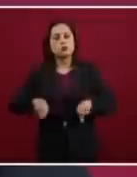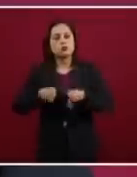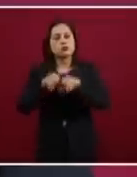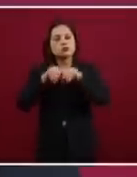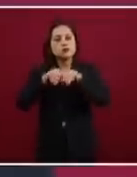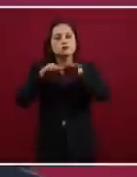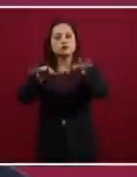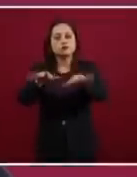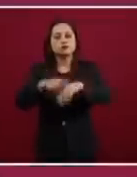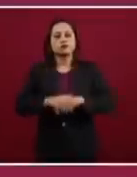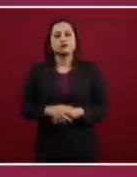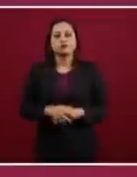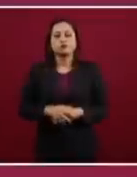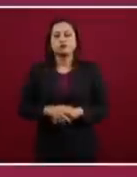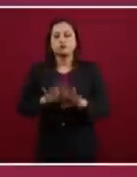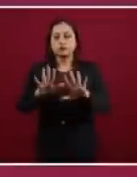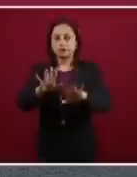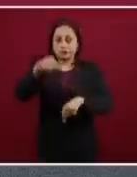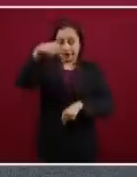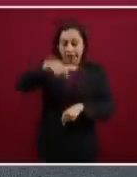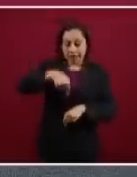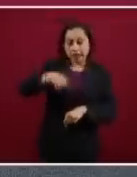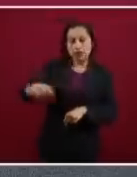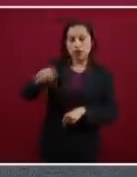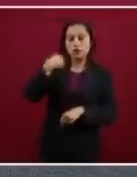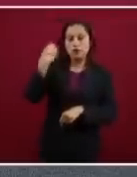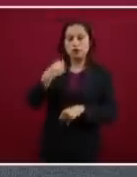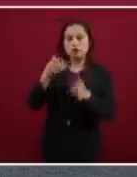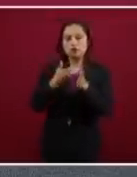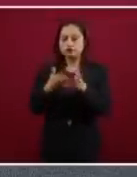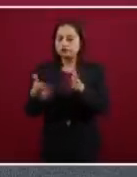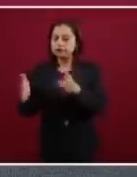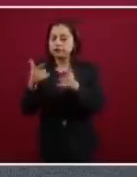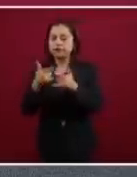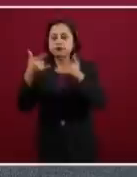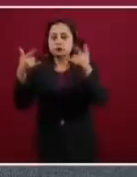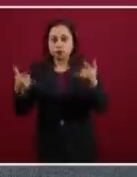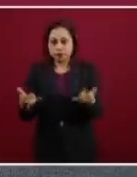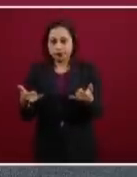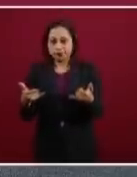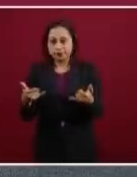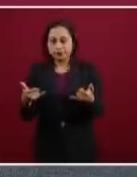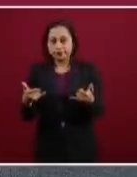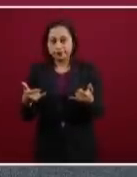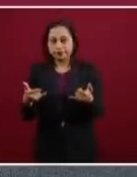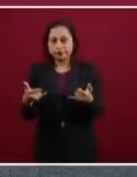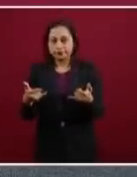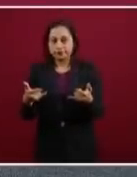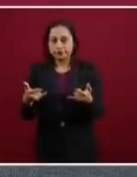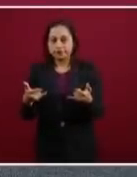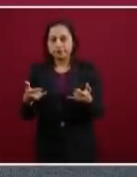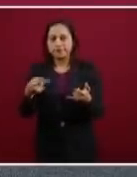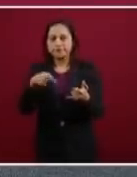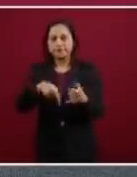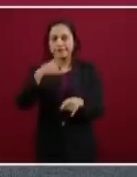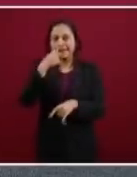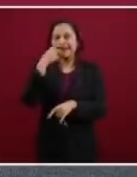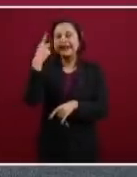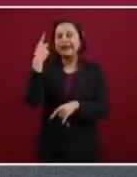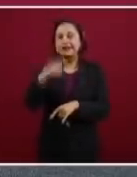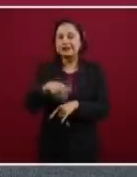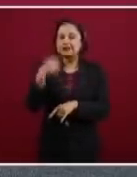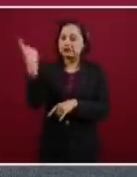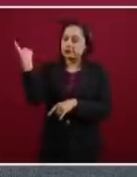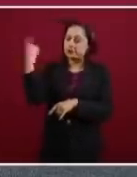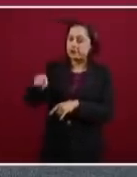o sea porque aquí estamos dando una versión si de que se da la orden y se